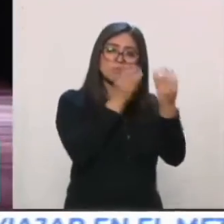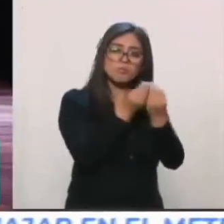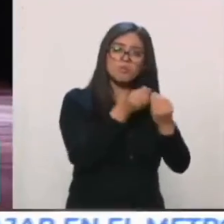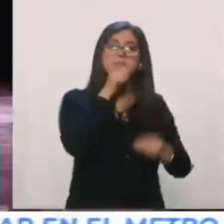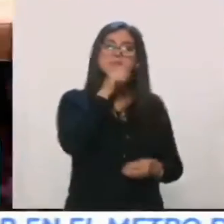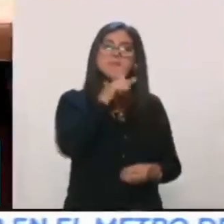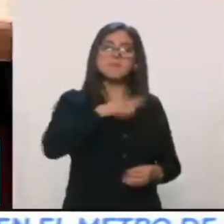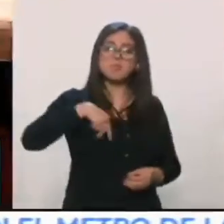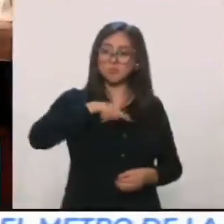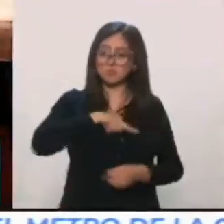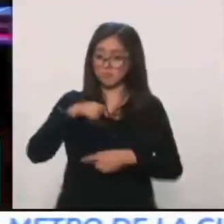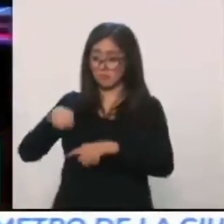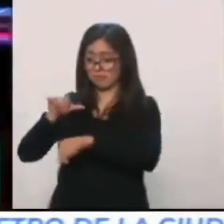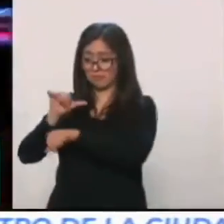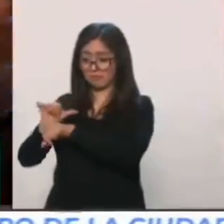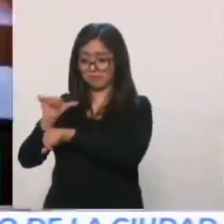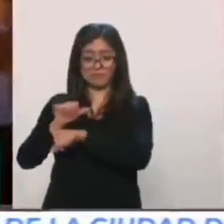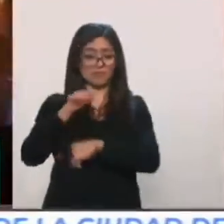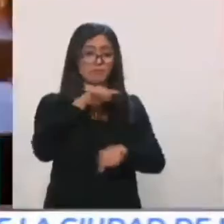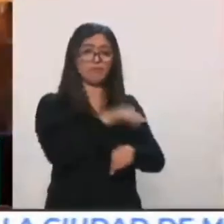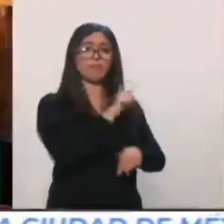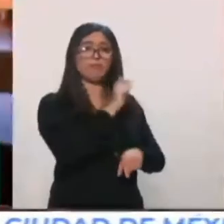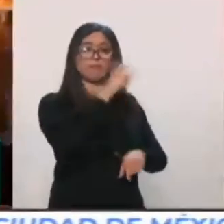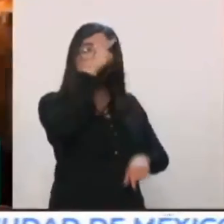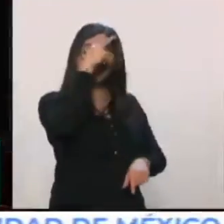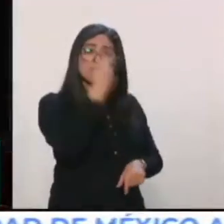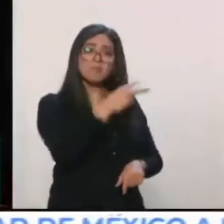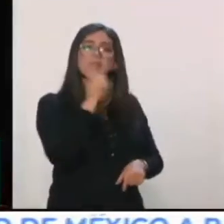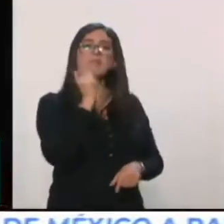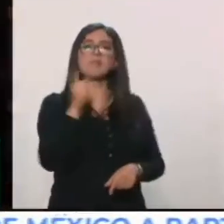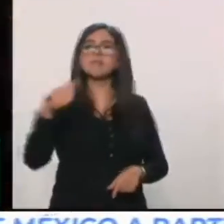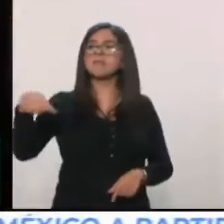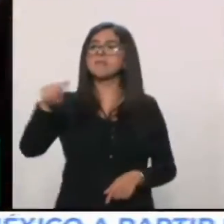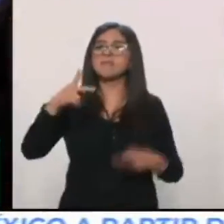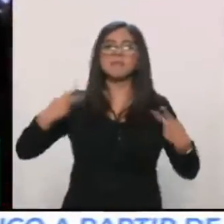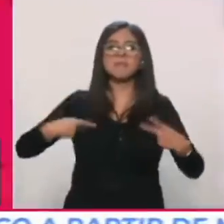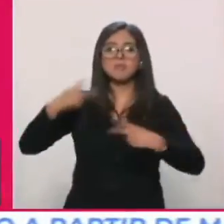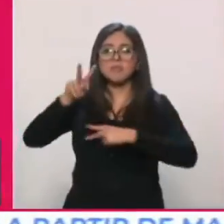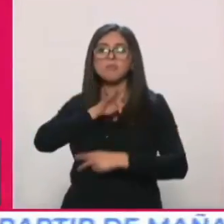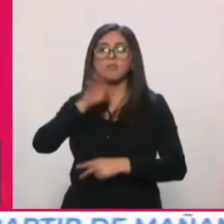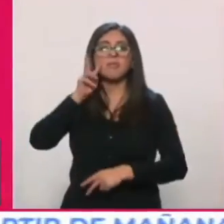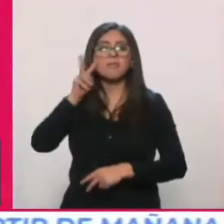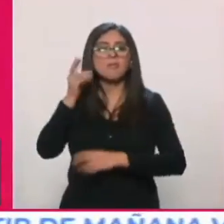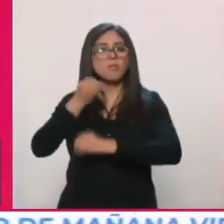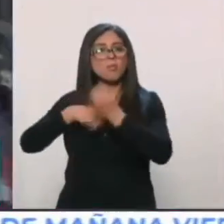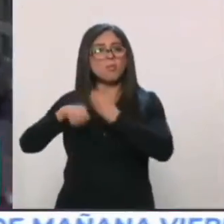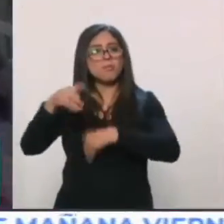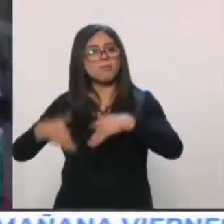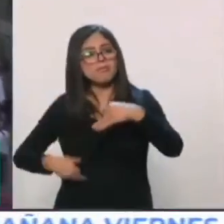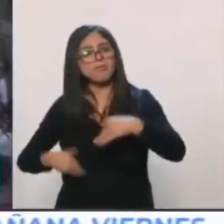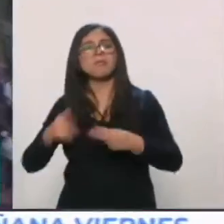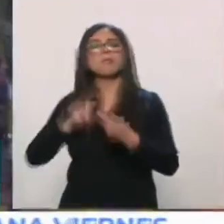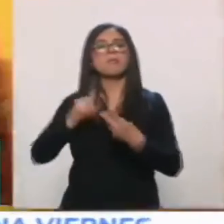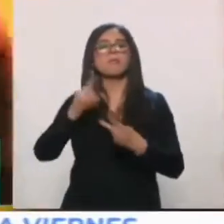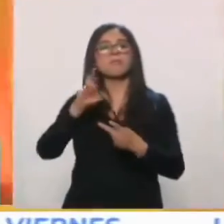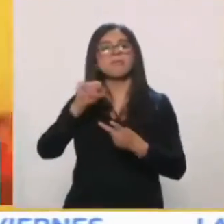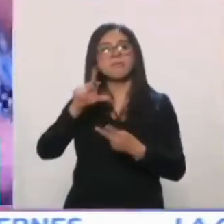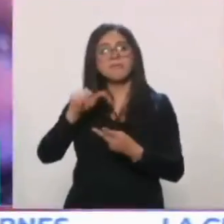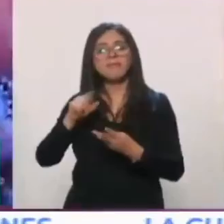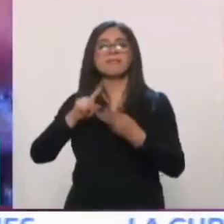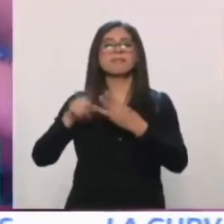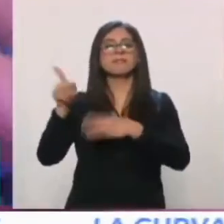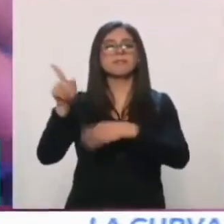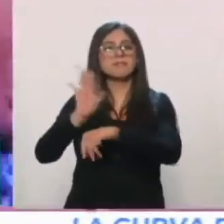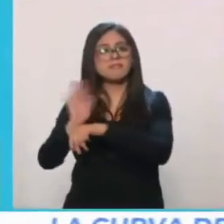la mexicana, lo que contiene es la oportunidad de asistir a obras de teatro, recitales, también películas,